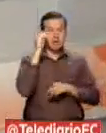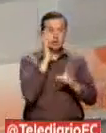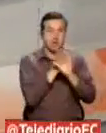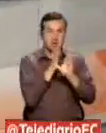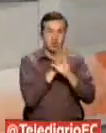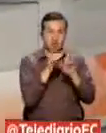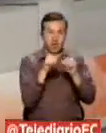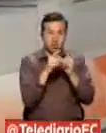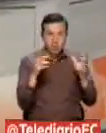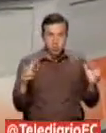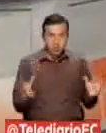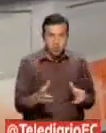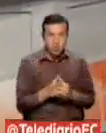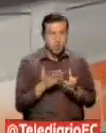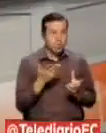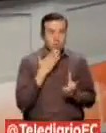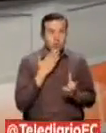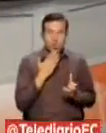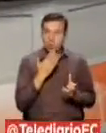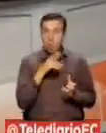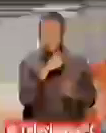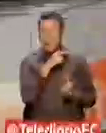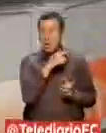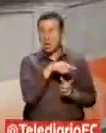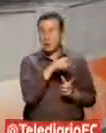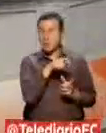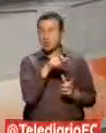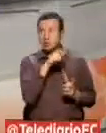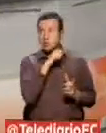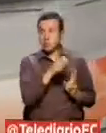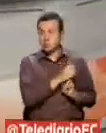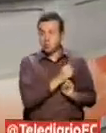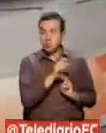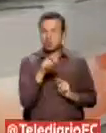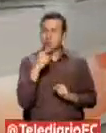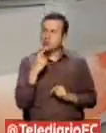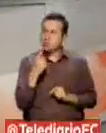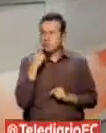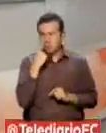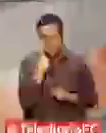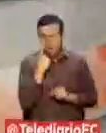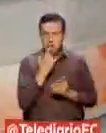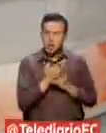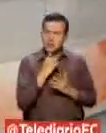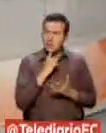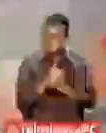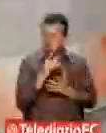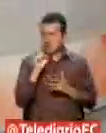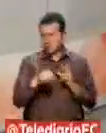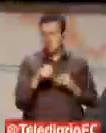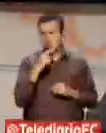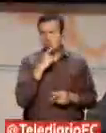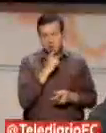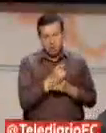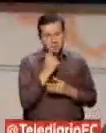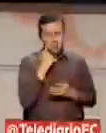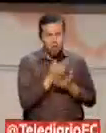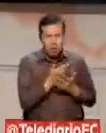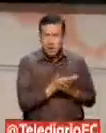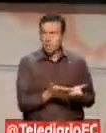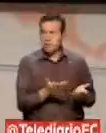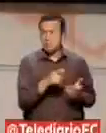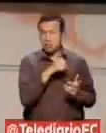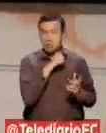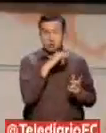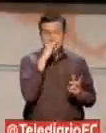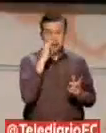de grupo la que manda, que no hay una voz que diga, pero comprobemos, verifiquemos si se trata en efecto de las personas que están diciendo que secuestran niños